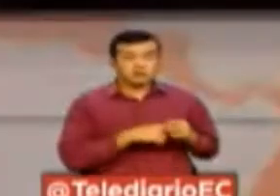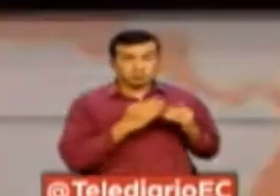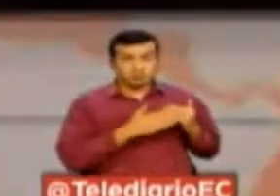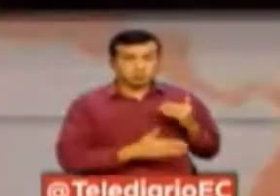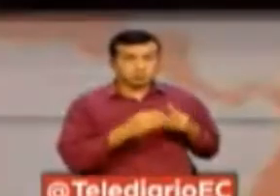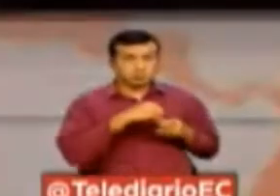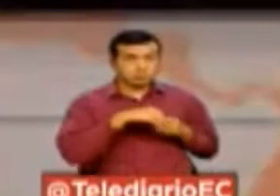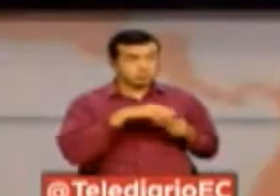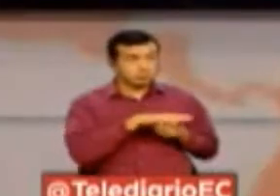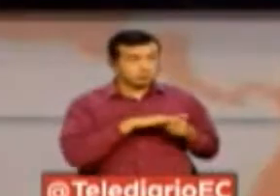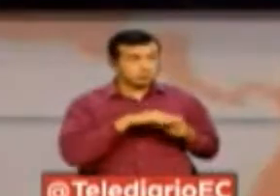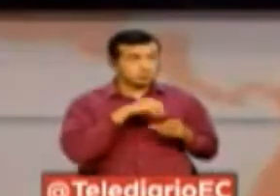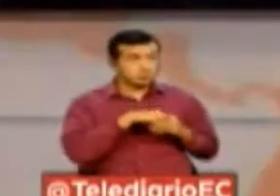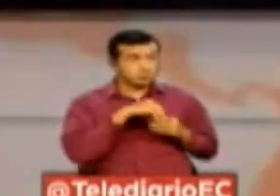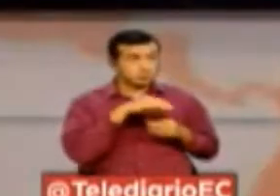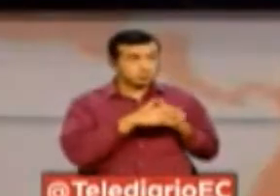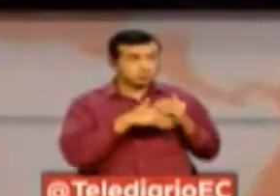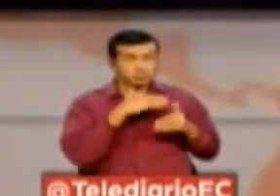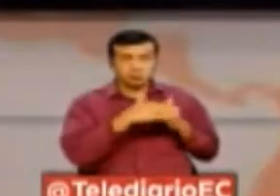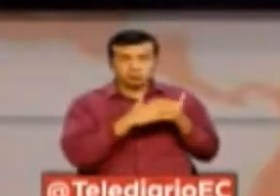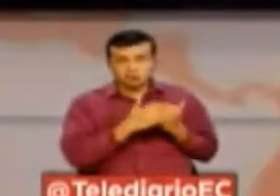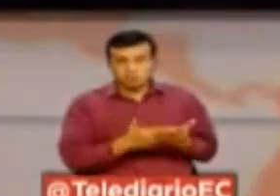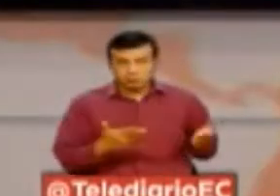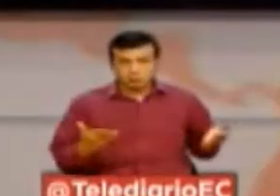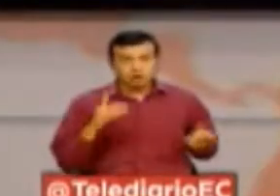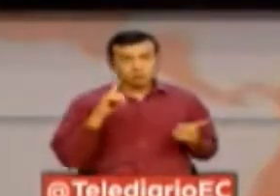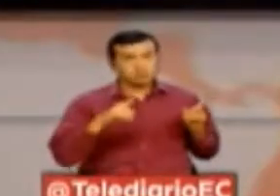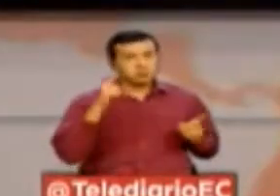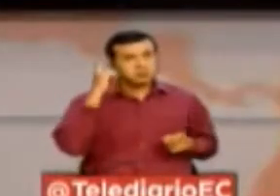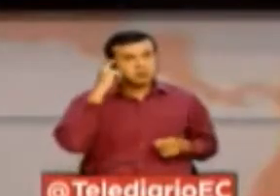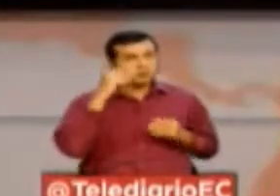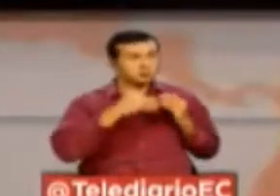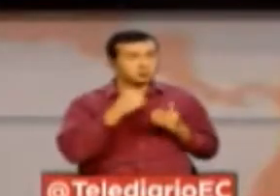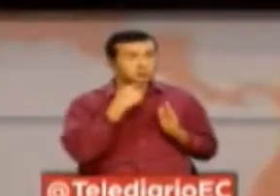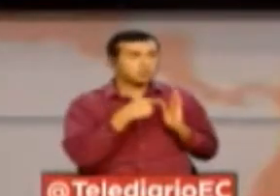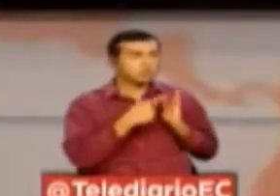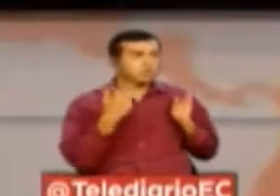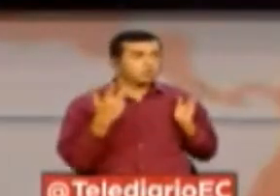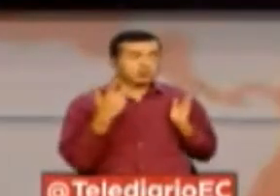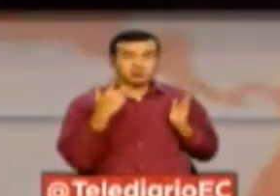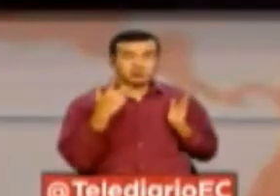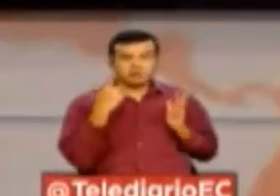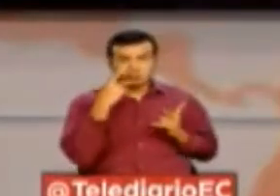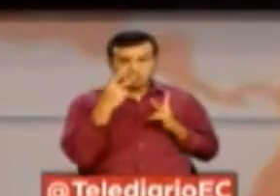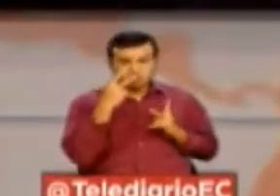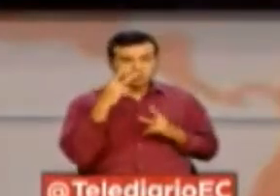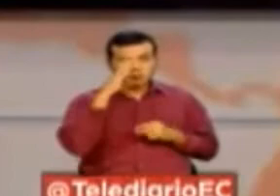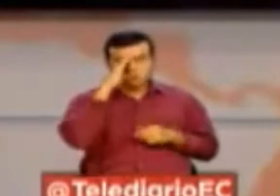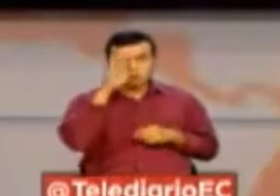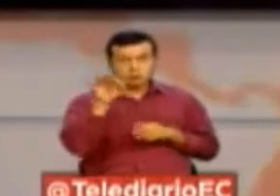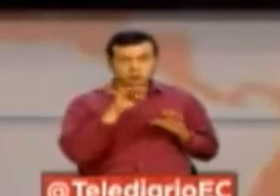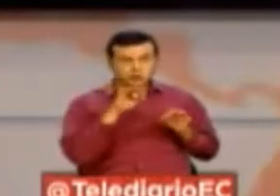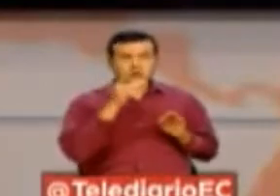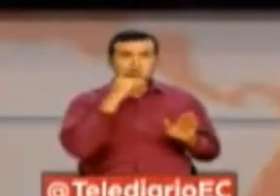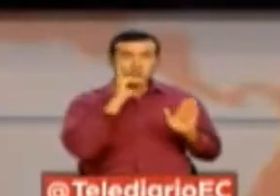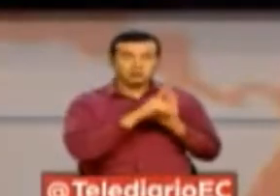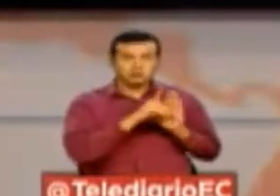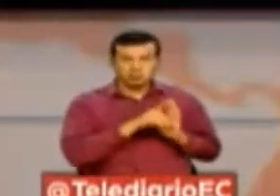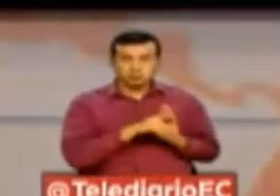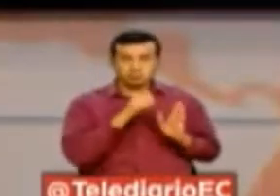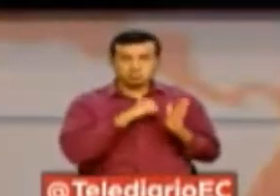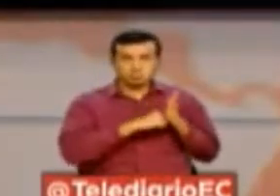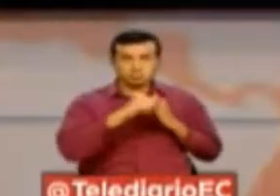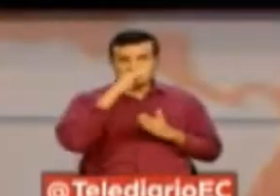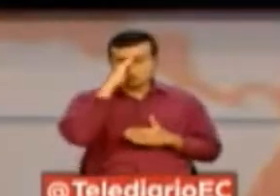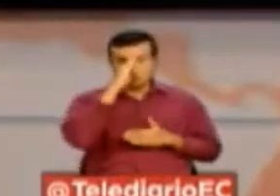casa dentro no con procesos tan pequeños que o parecen pequeños como el proceso de reclutamiento para policías hubo denuncias también dentro del